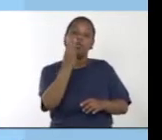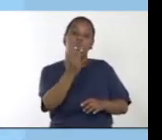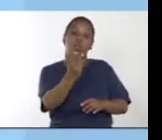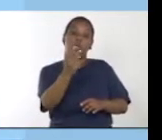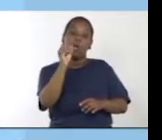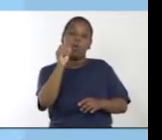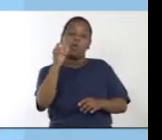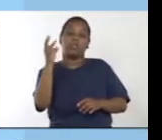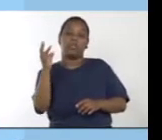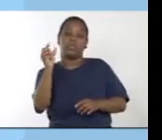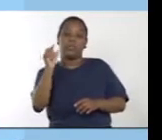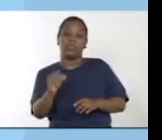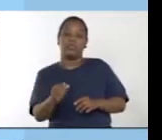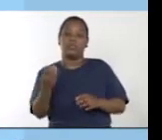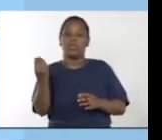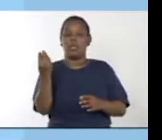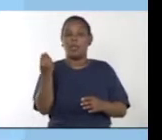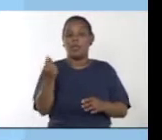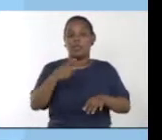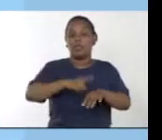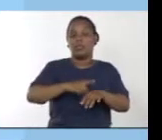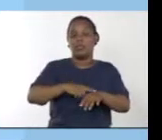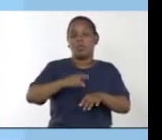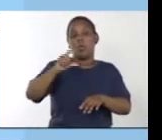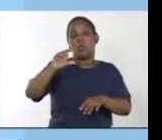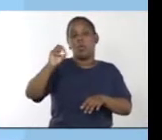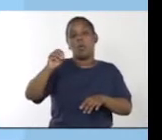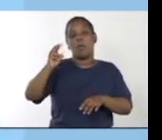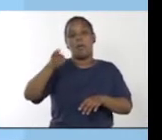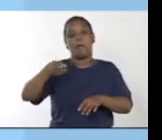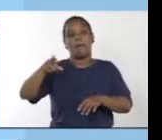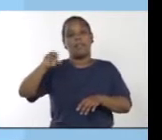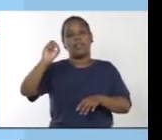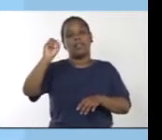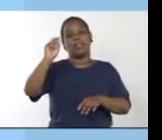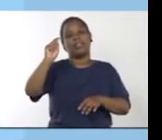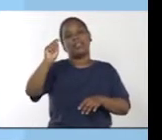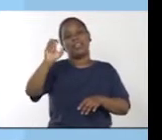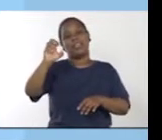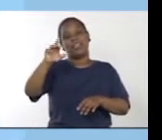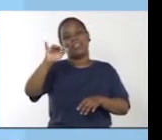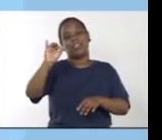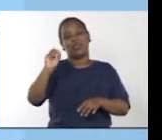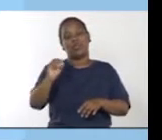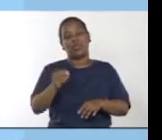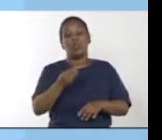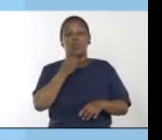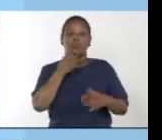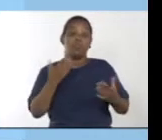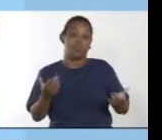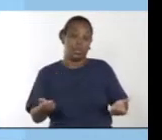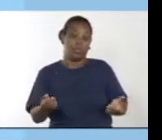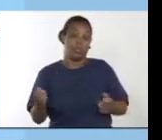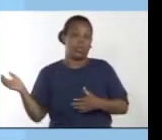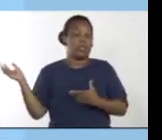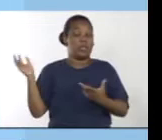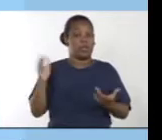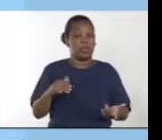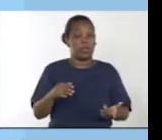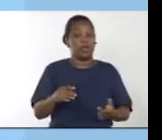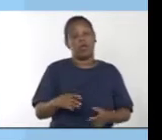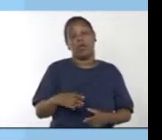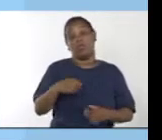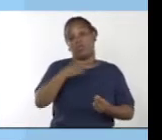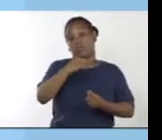o tercera personas del plural en el tiempo copretérito. Por supuesto que en llevaba, aunque